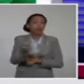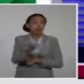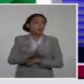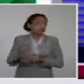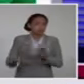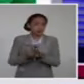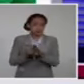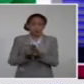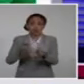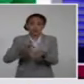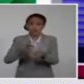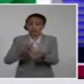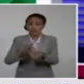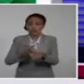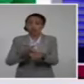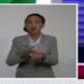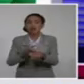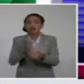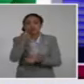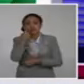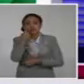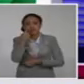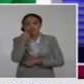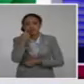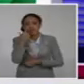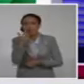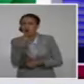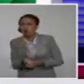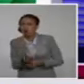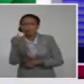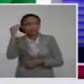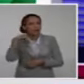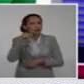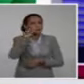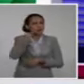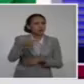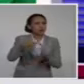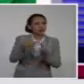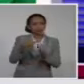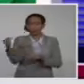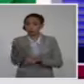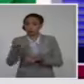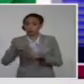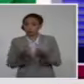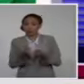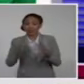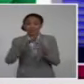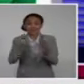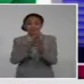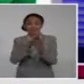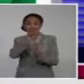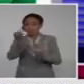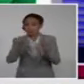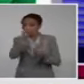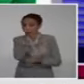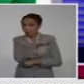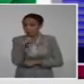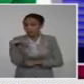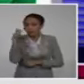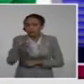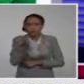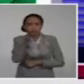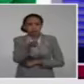inicialmente se identifica en la pesquisa con un grupo de sintomatología en su casa, se hace